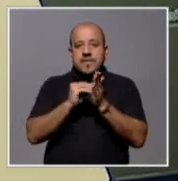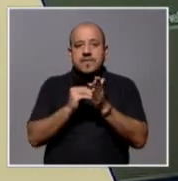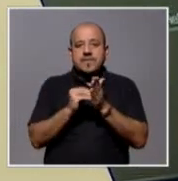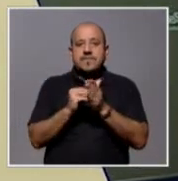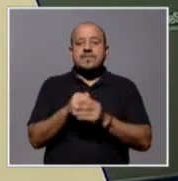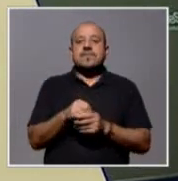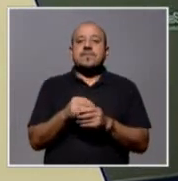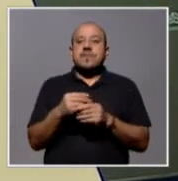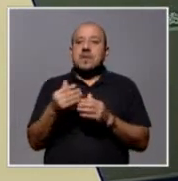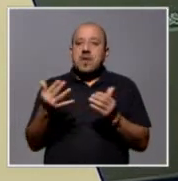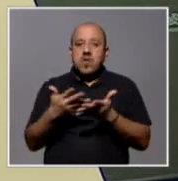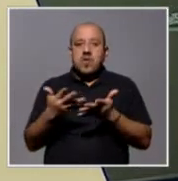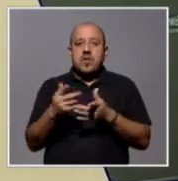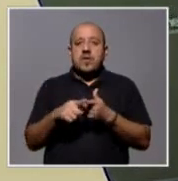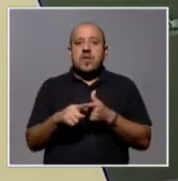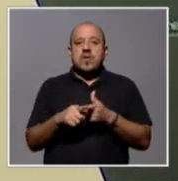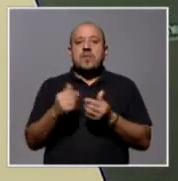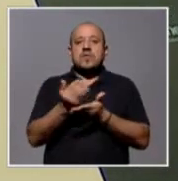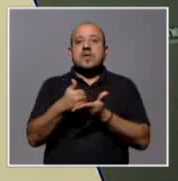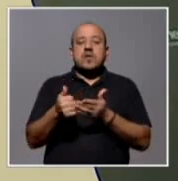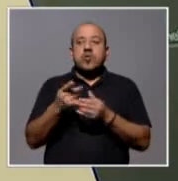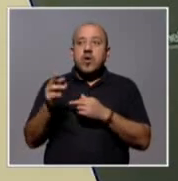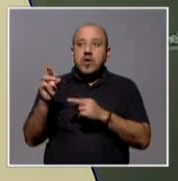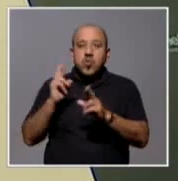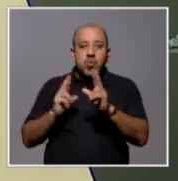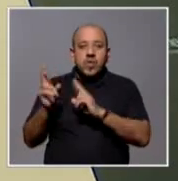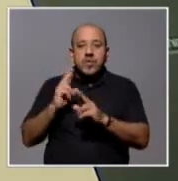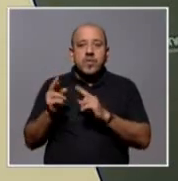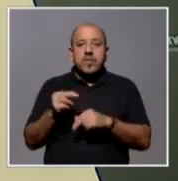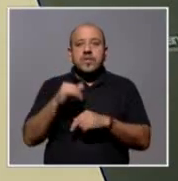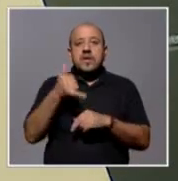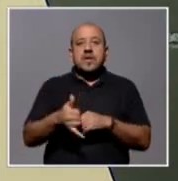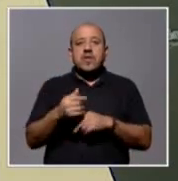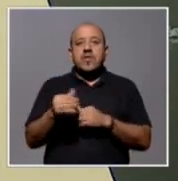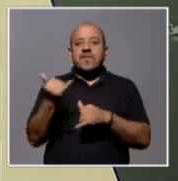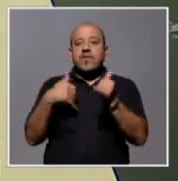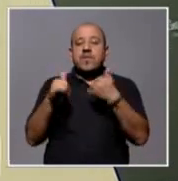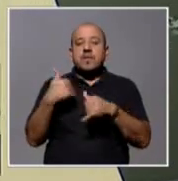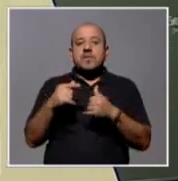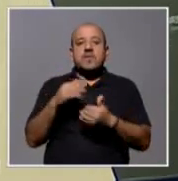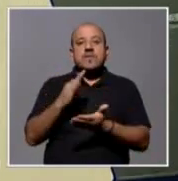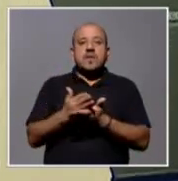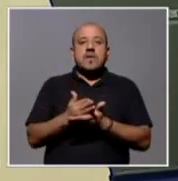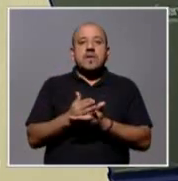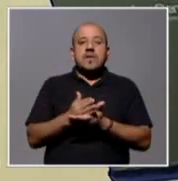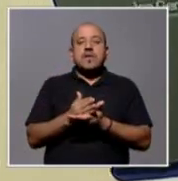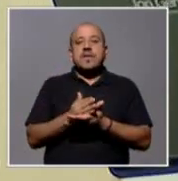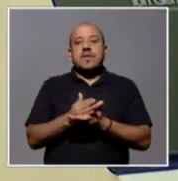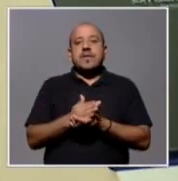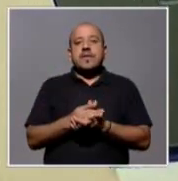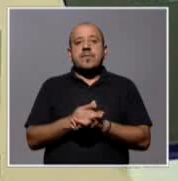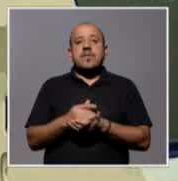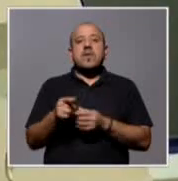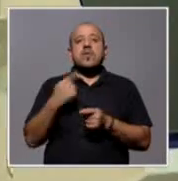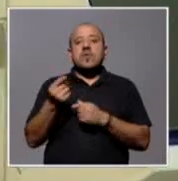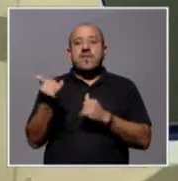Ahora estamos sacando el ruido de lo real y estamos obteniendo la información final para darles alguna otra